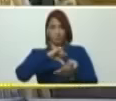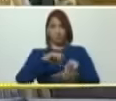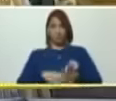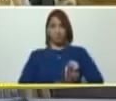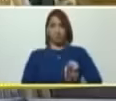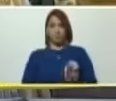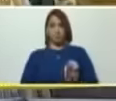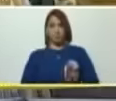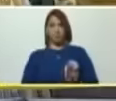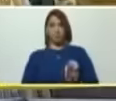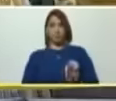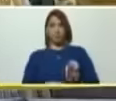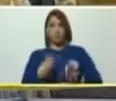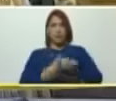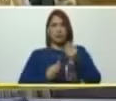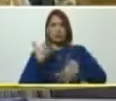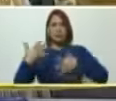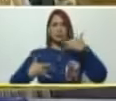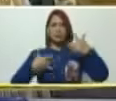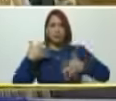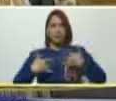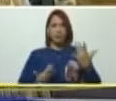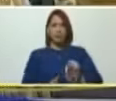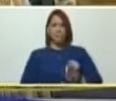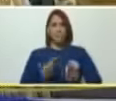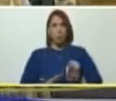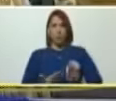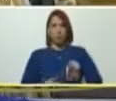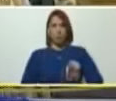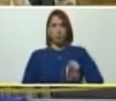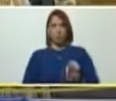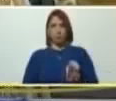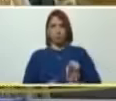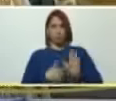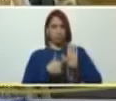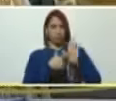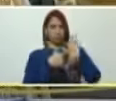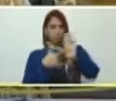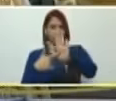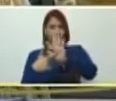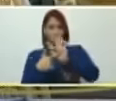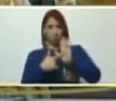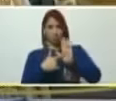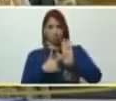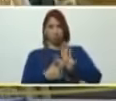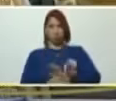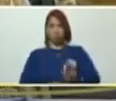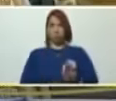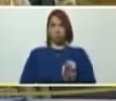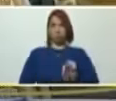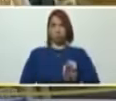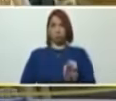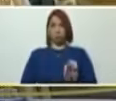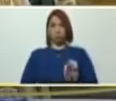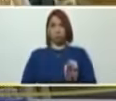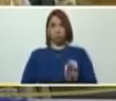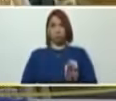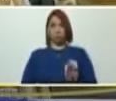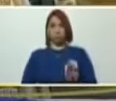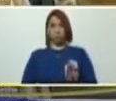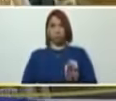está realizando un acto muy importante que yo quiero mostrarle a todos ustedes. Hoy se